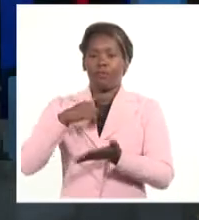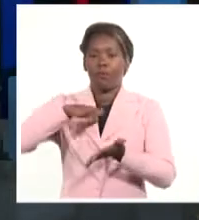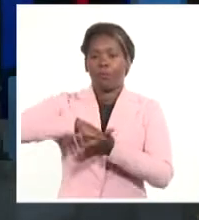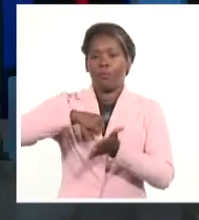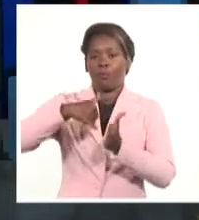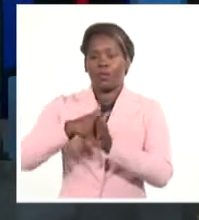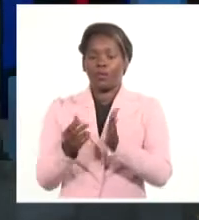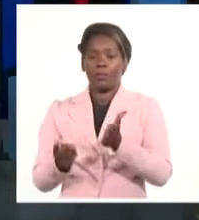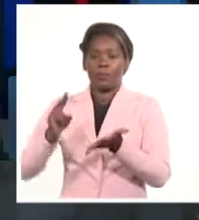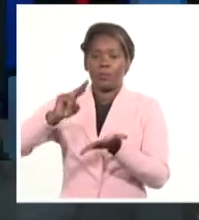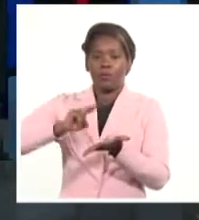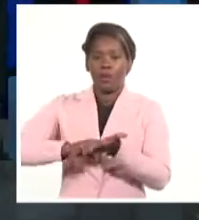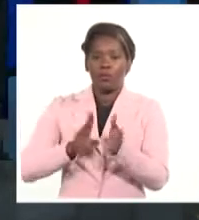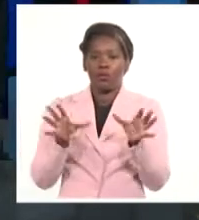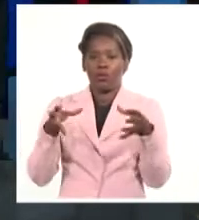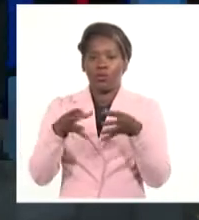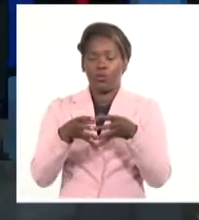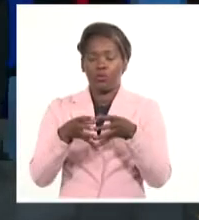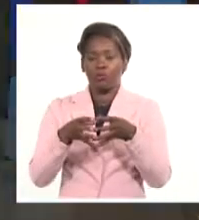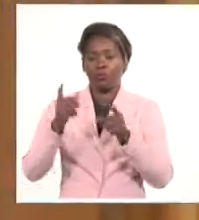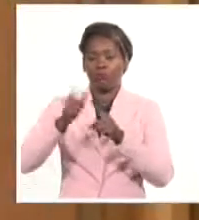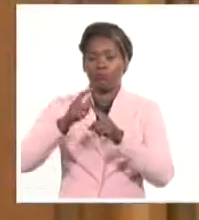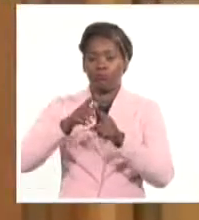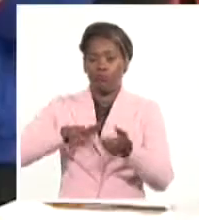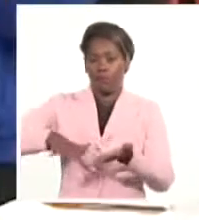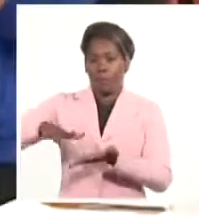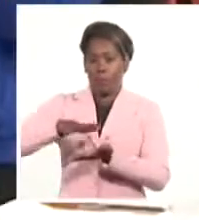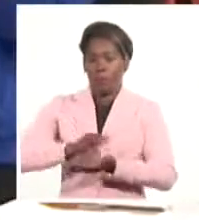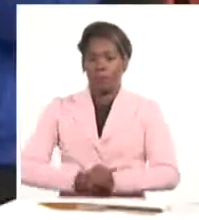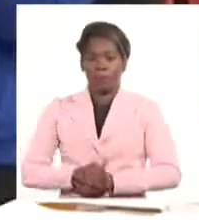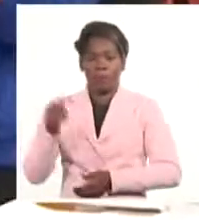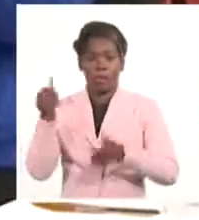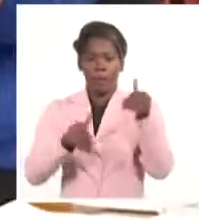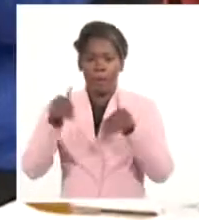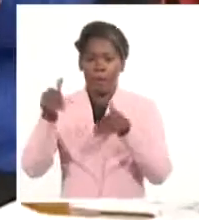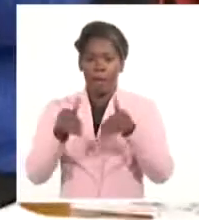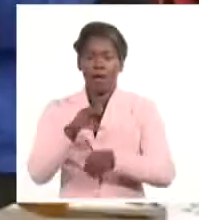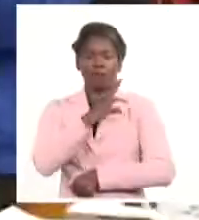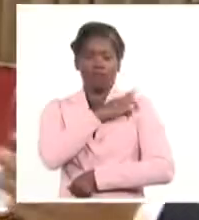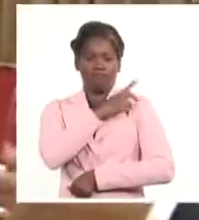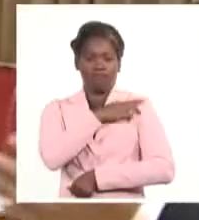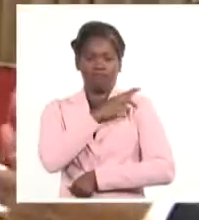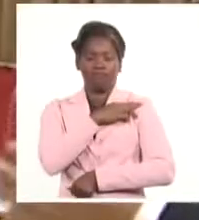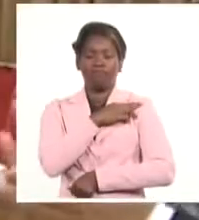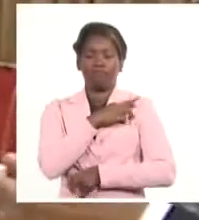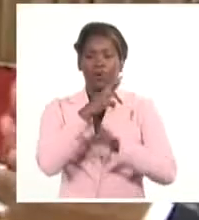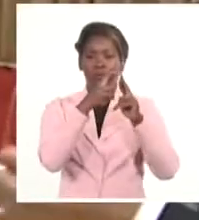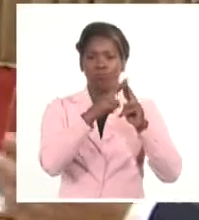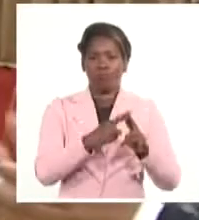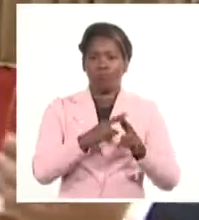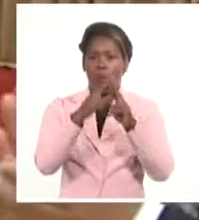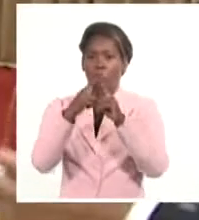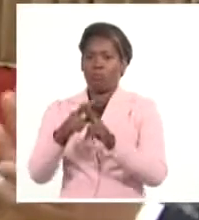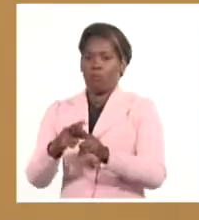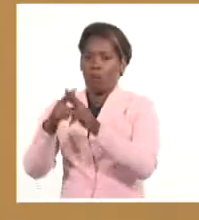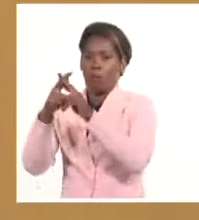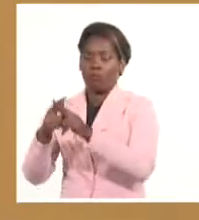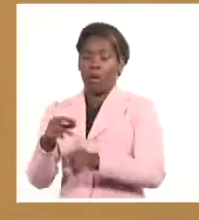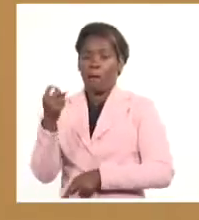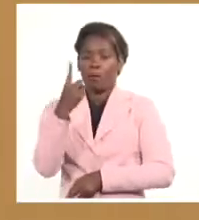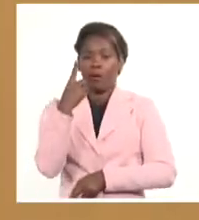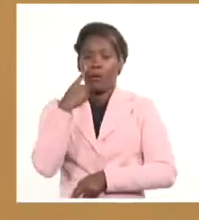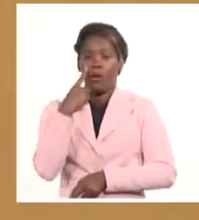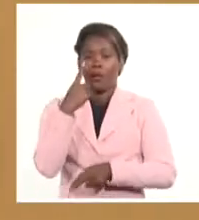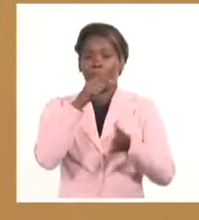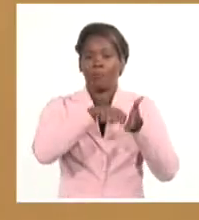miembros suplentes del Comité Central. La tercera reunión estuvo presidida por Xi Jinping. Las listas fueron generadas mediante elecciones preliminares por